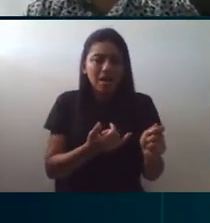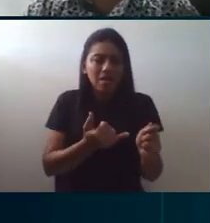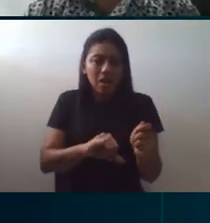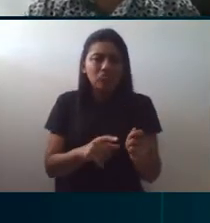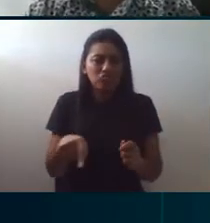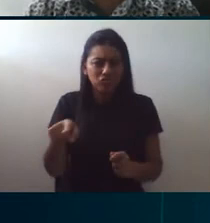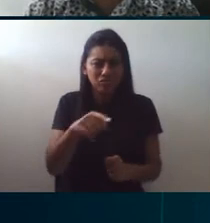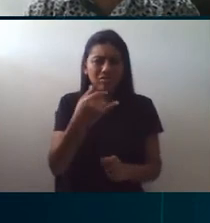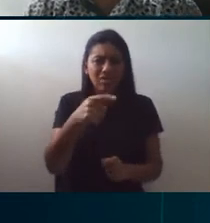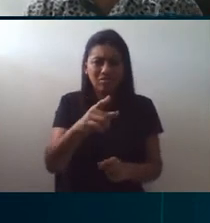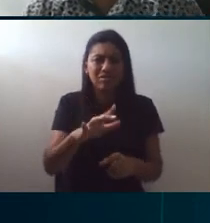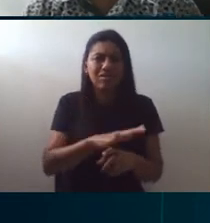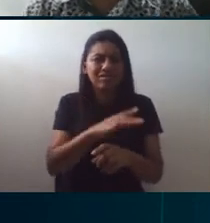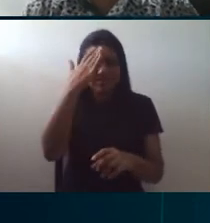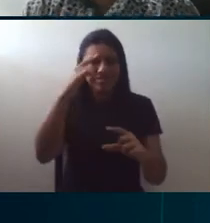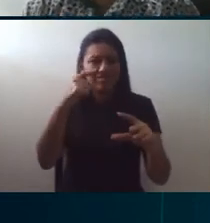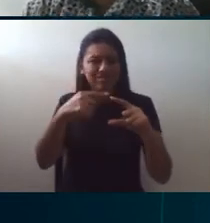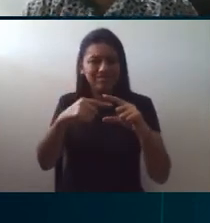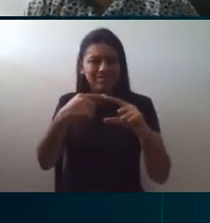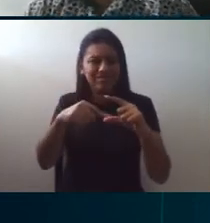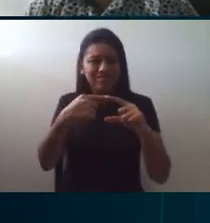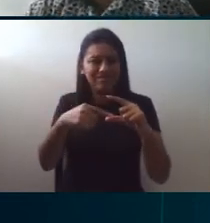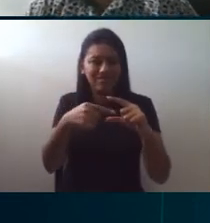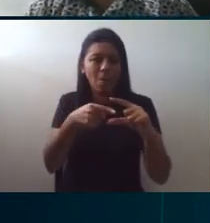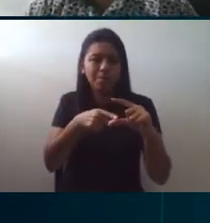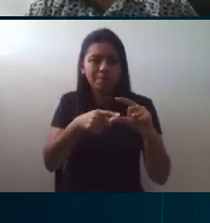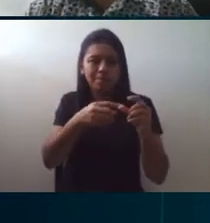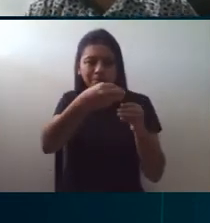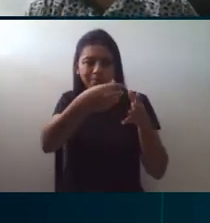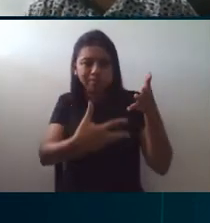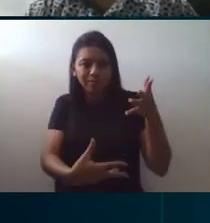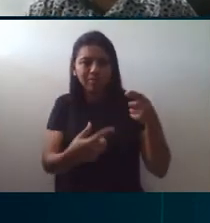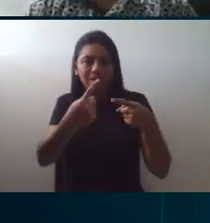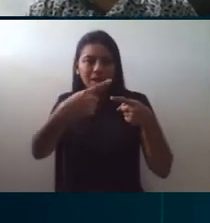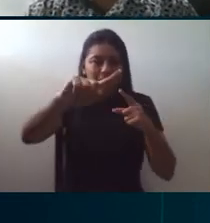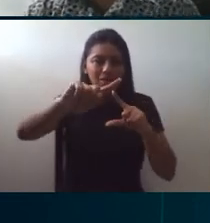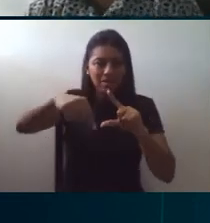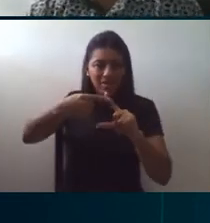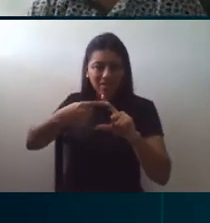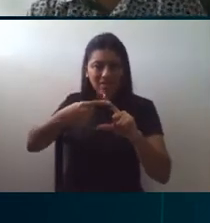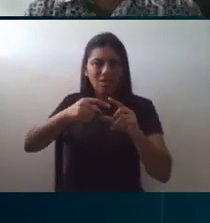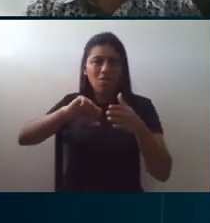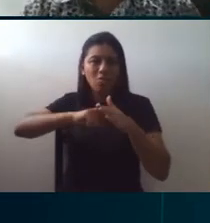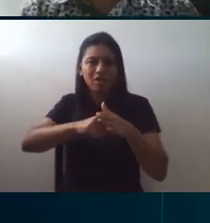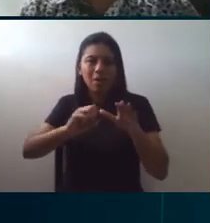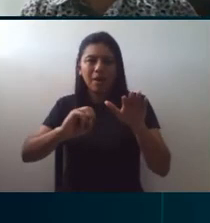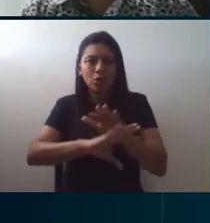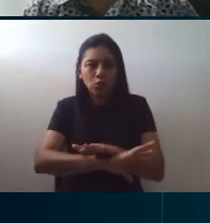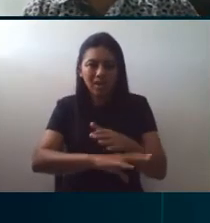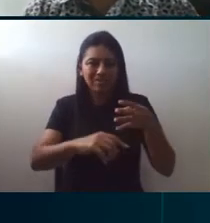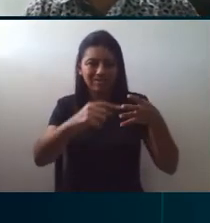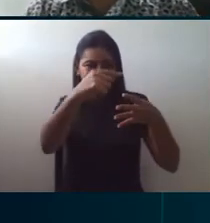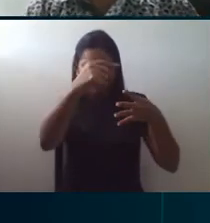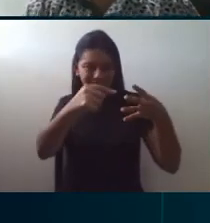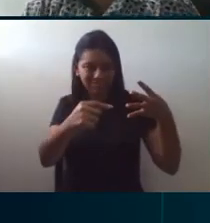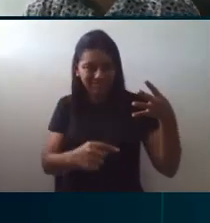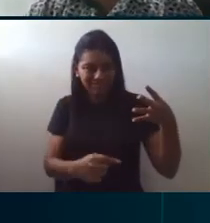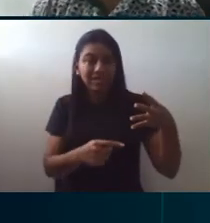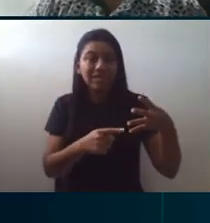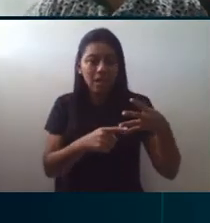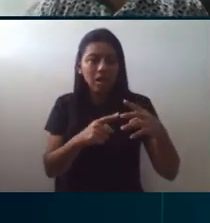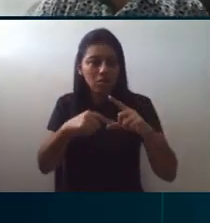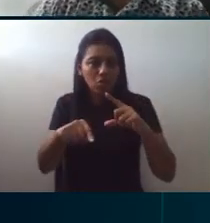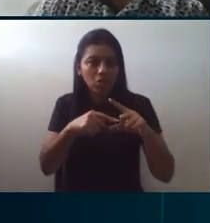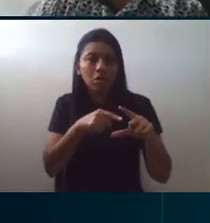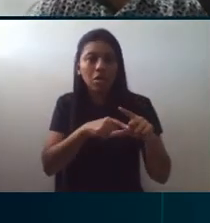lo evidencian con su correo. La carpeta de spam que todos nosotros tenemos en el correo electrónico, eso no es más que la aplicación de esto que hemos estado hablando en este ratico. Y